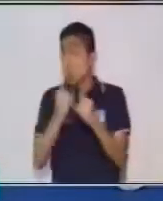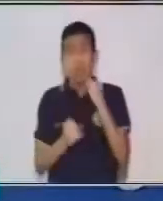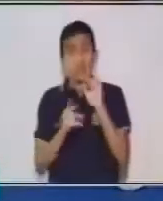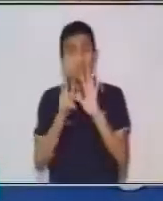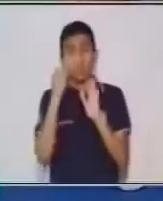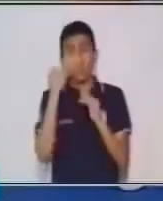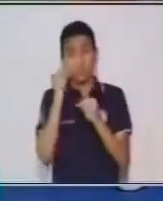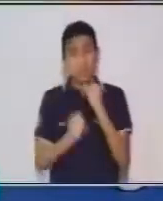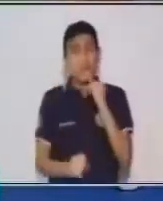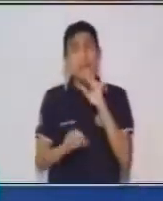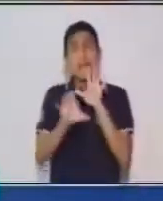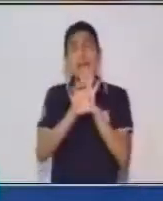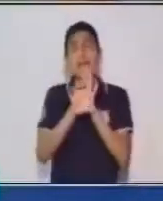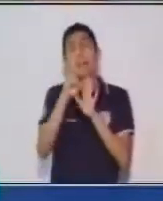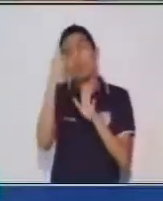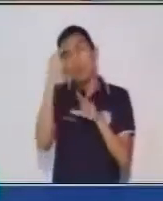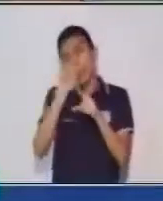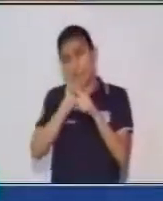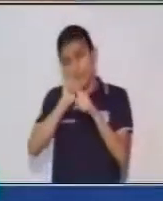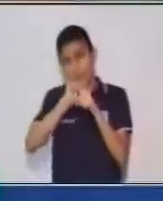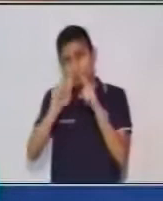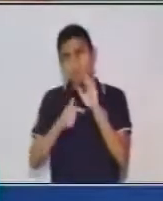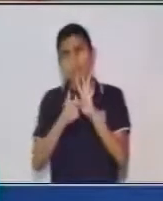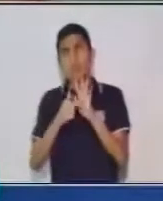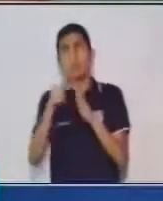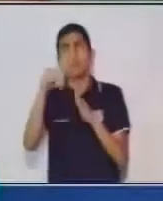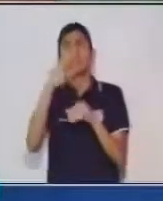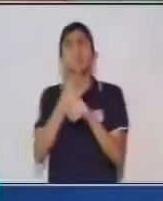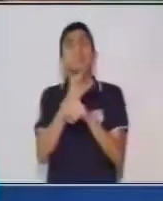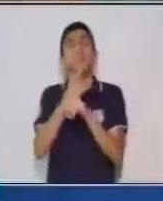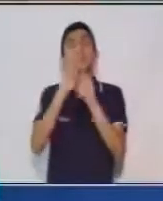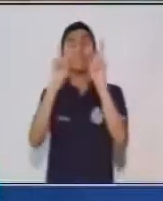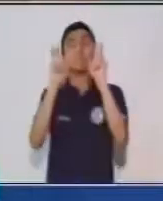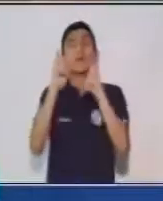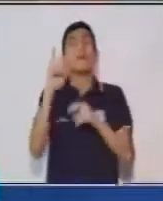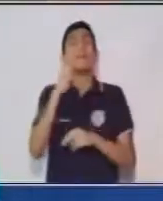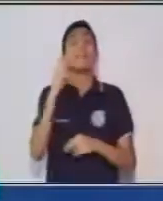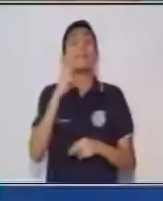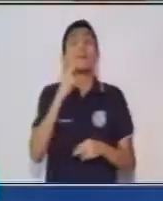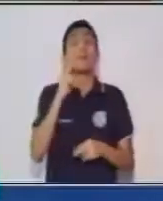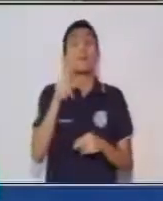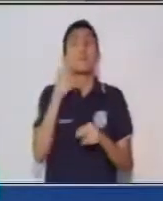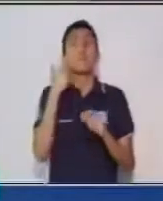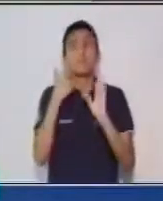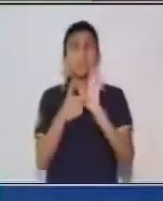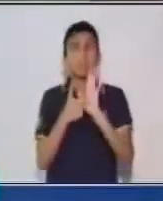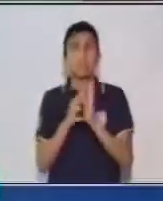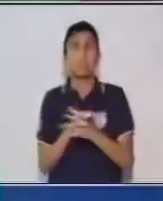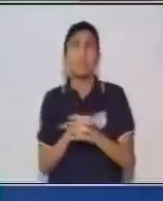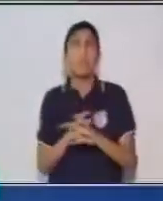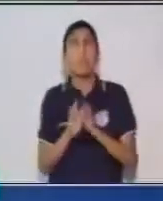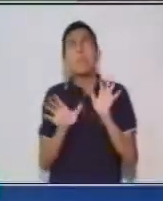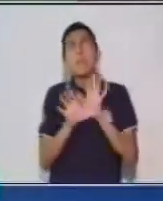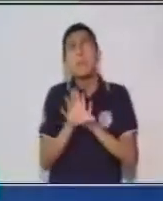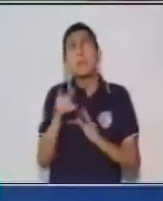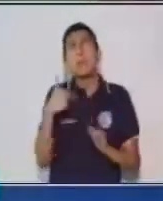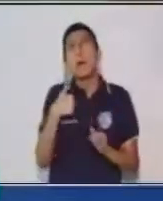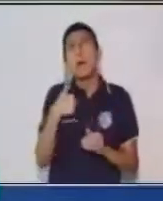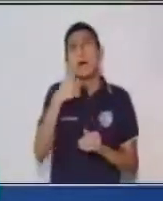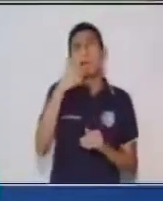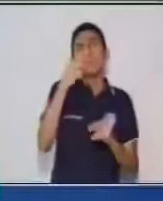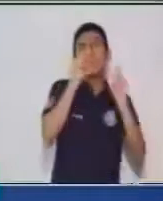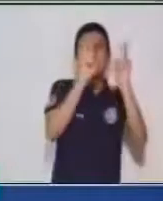último ejemplo entonces para ejercitar. Conjuguemos un verboide que termine en ar. A mí se me ocurre